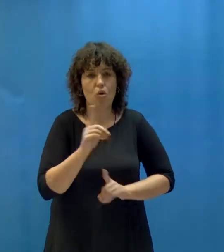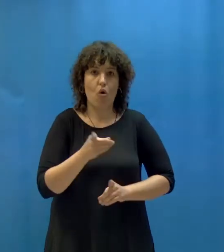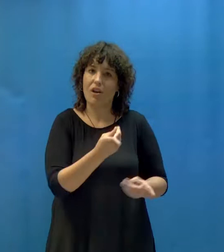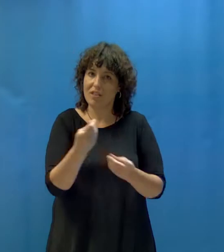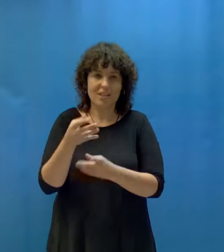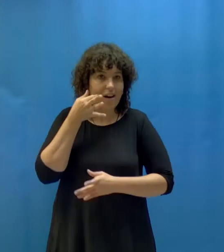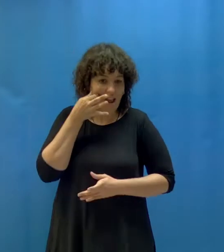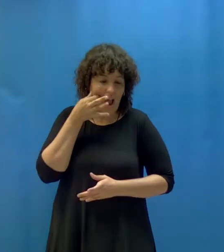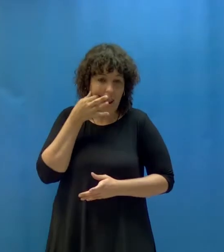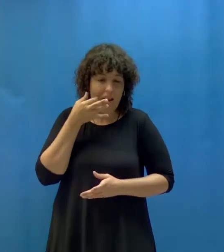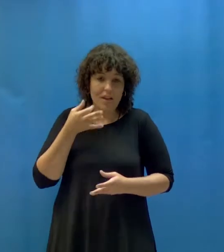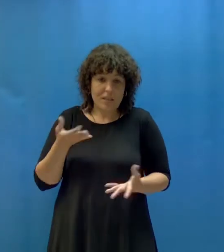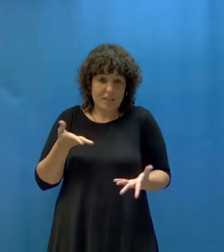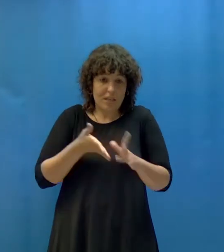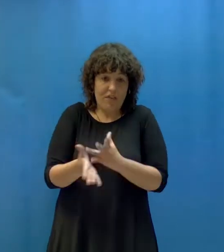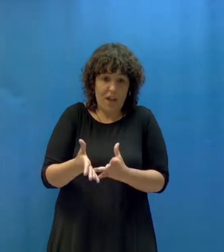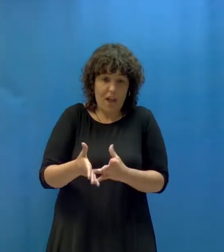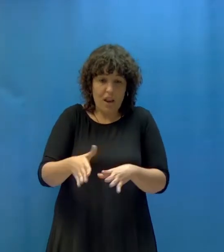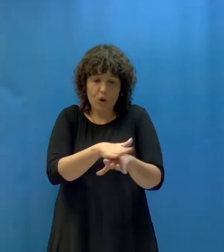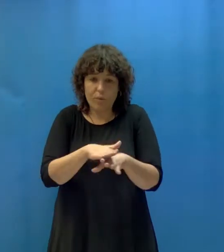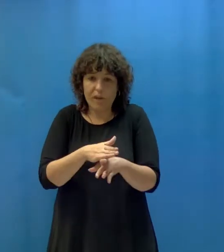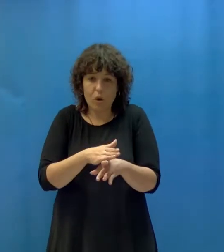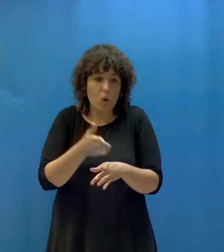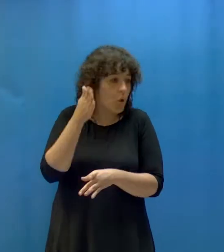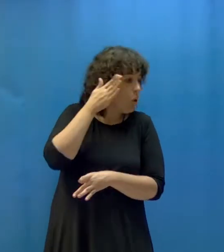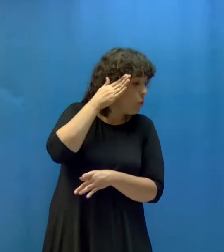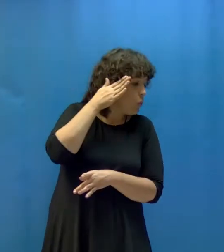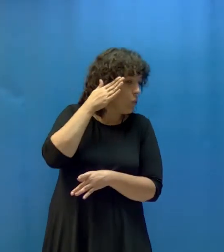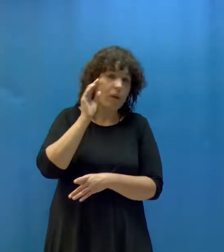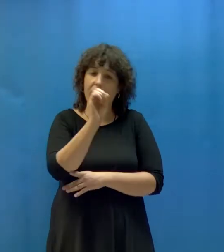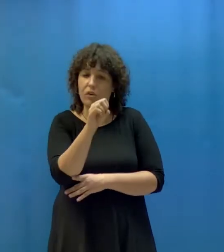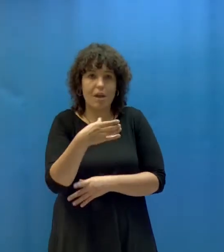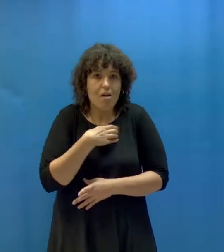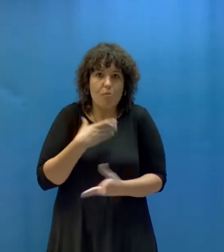la que el equipo de gobierno no puede ni debe seguir mirando para otro lado. Muchas gracias.